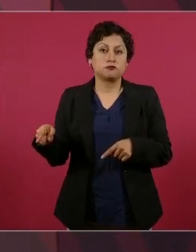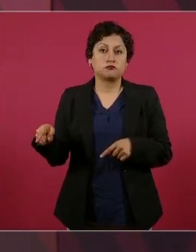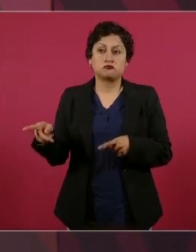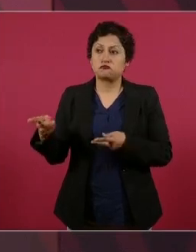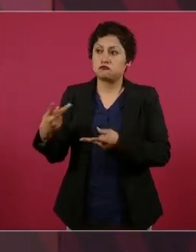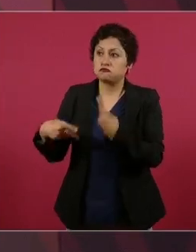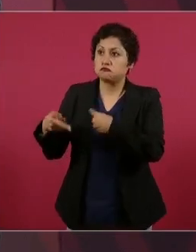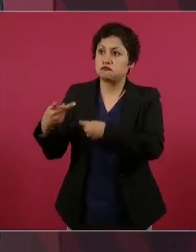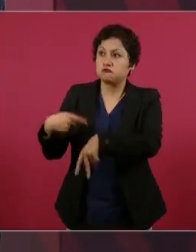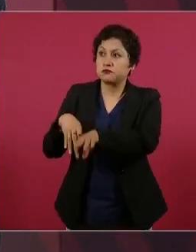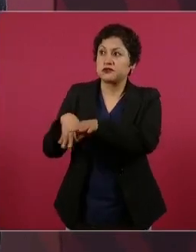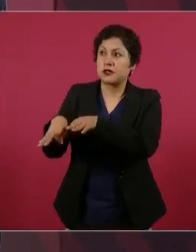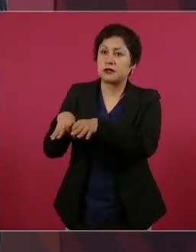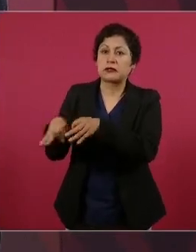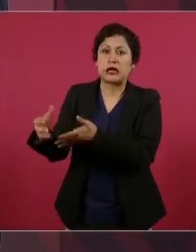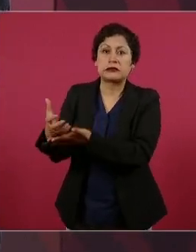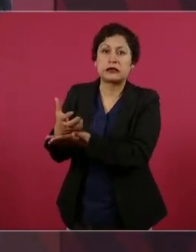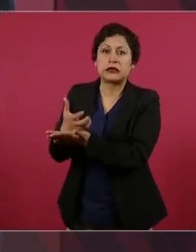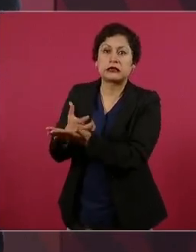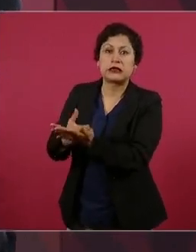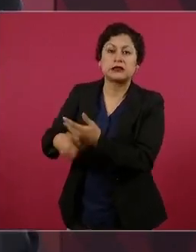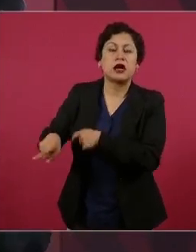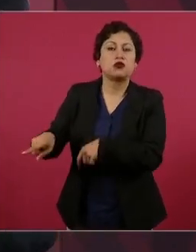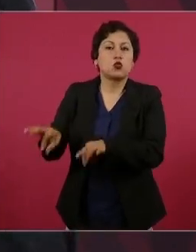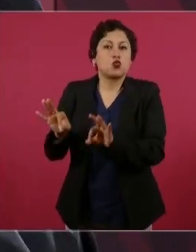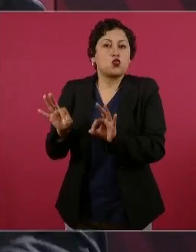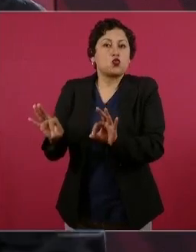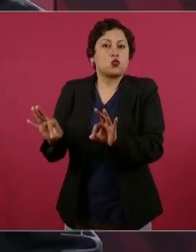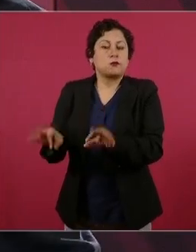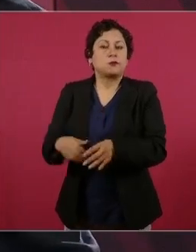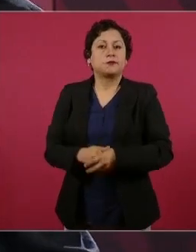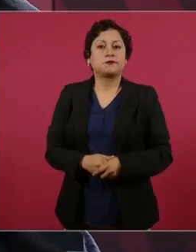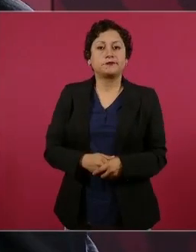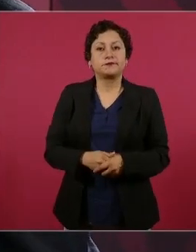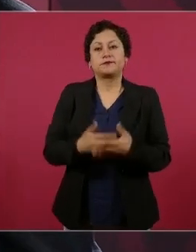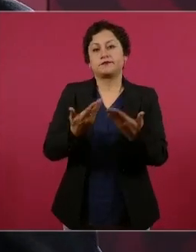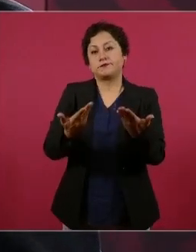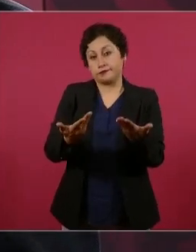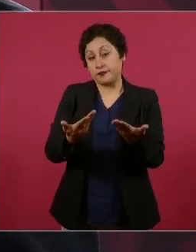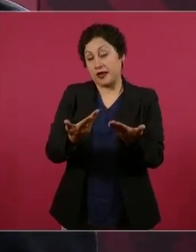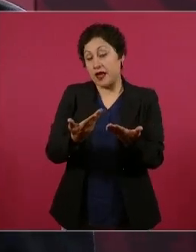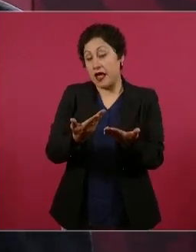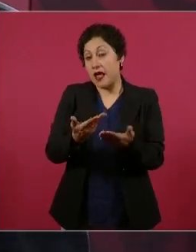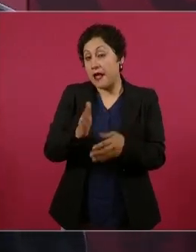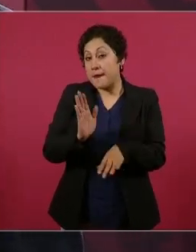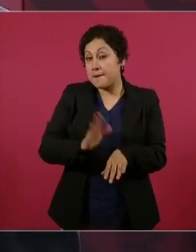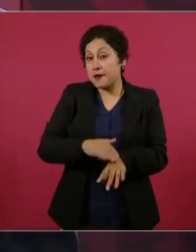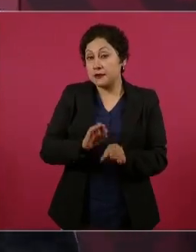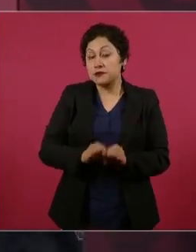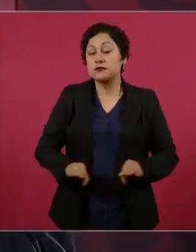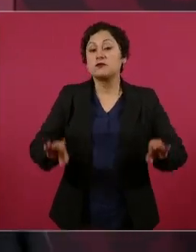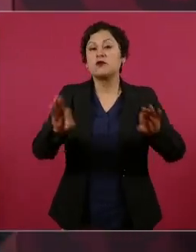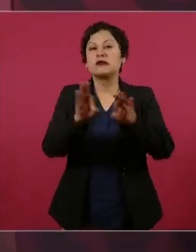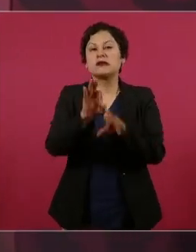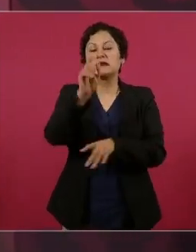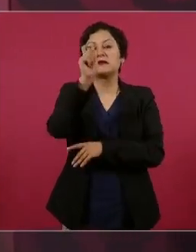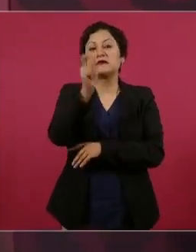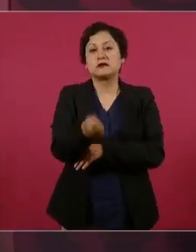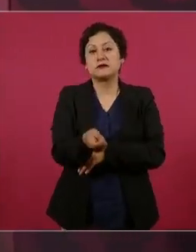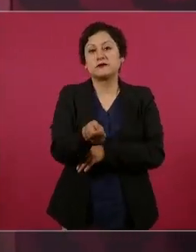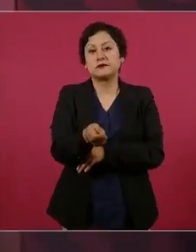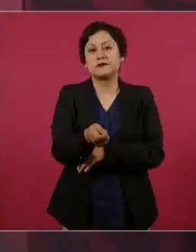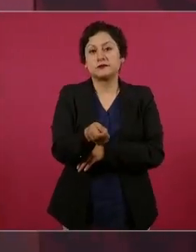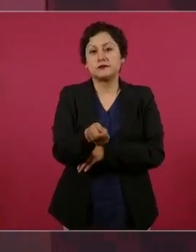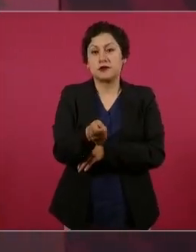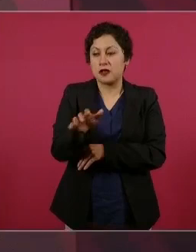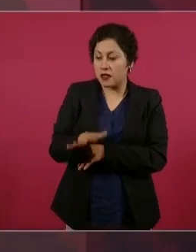tantos empleos. Y lo más importante es que se